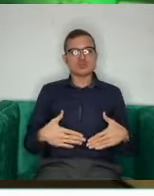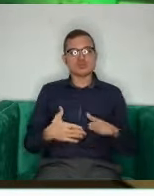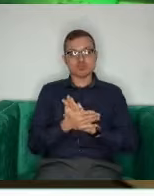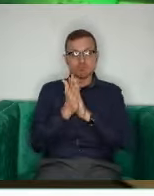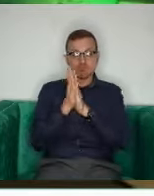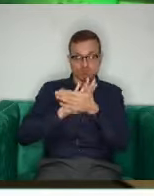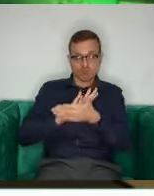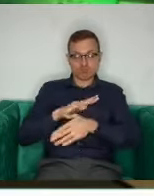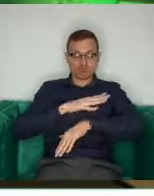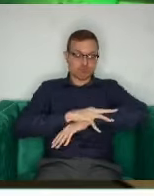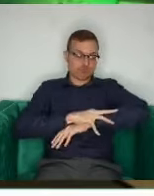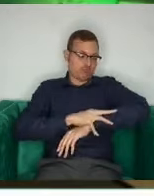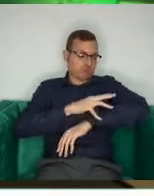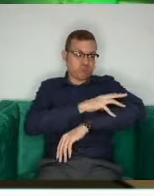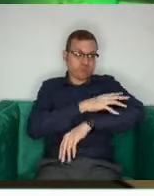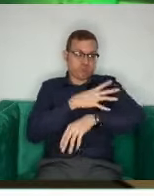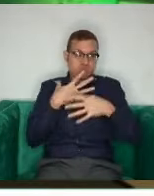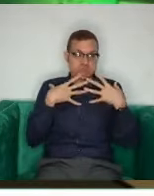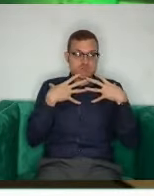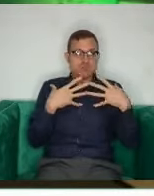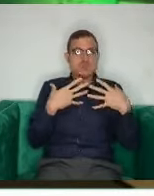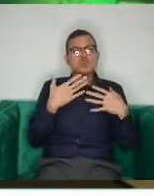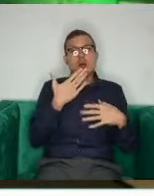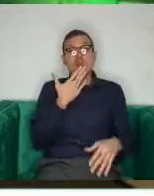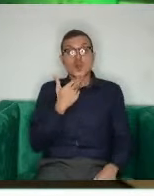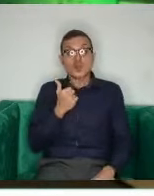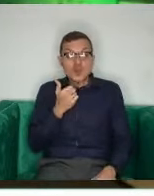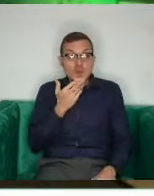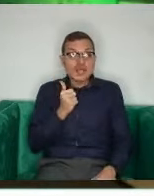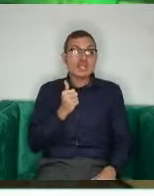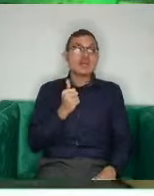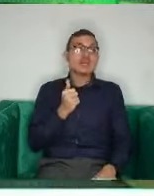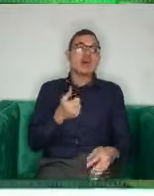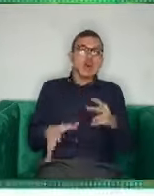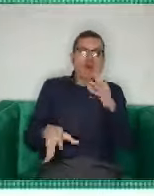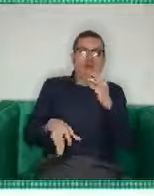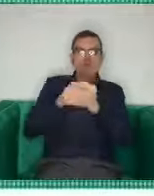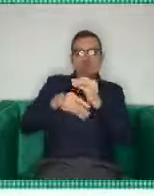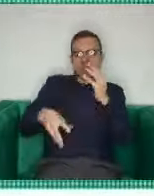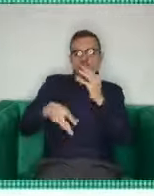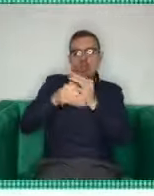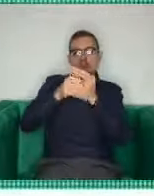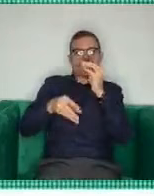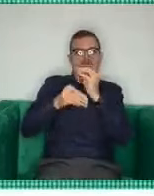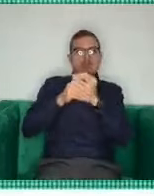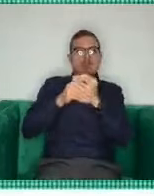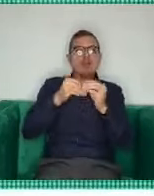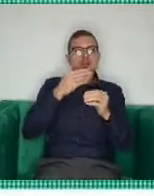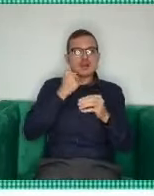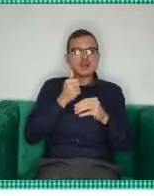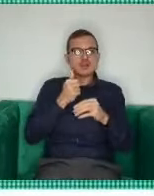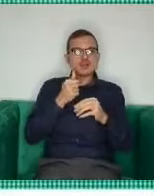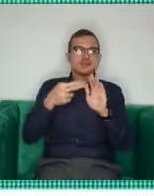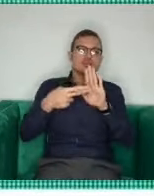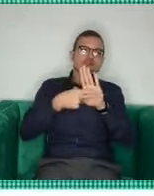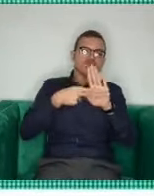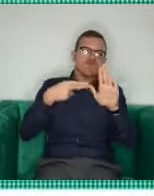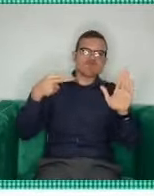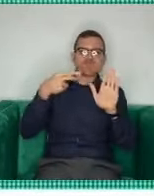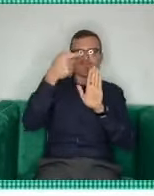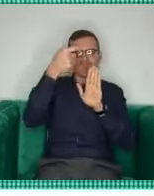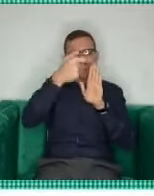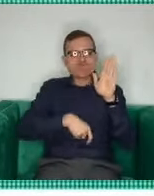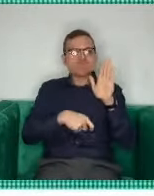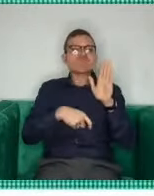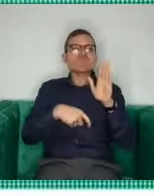están las azúcares añadidas, que podemos verlo en la etiqueta de valor nutricional. Normalmente estos ingredientes terminan